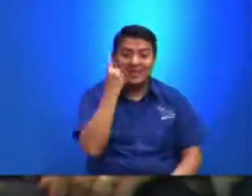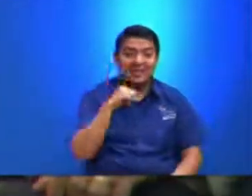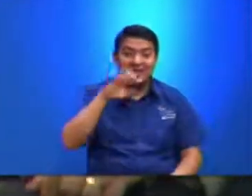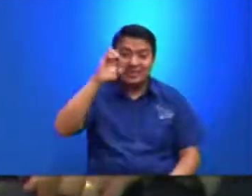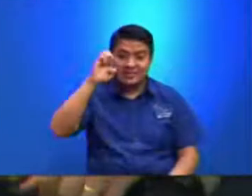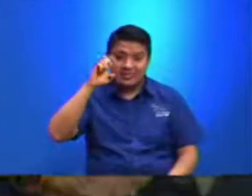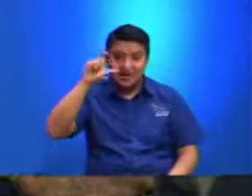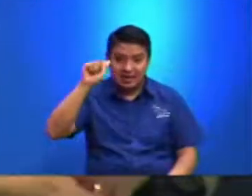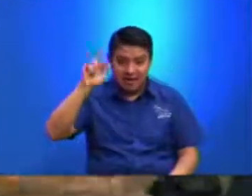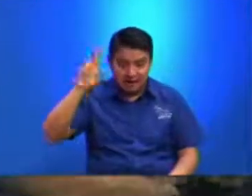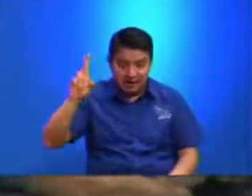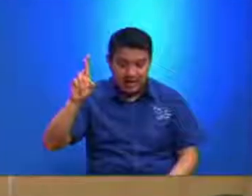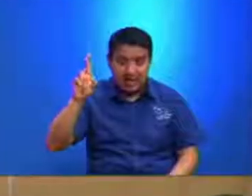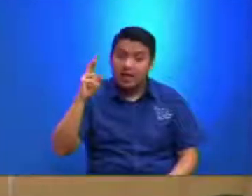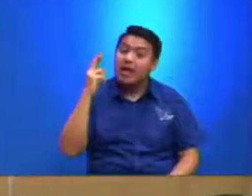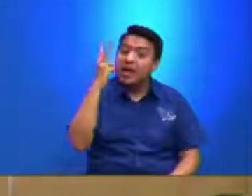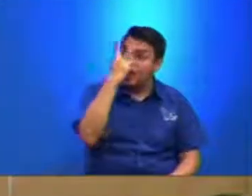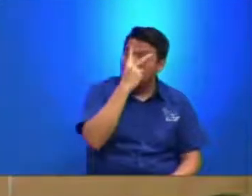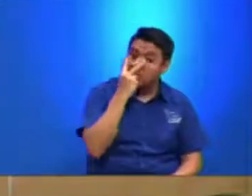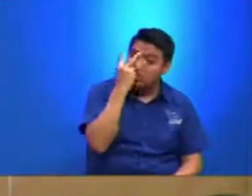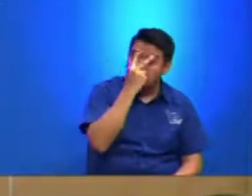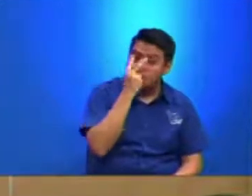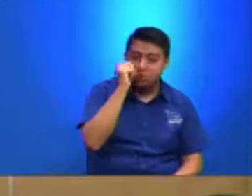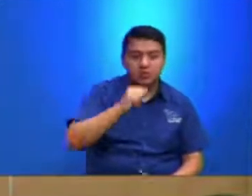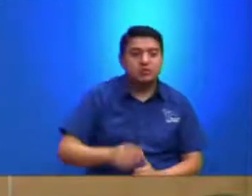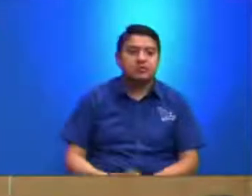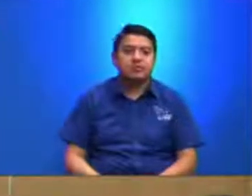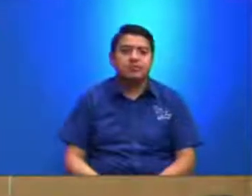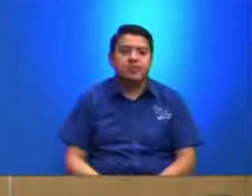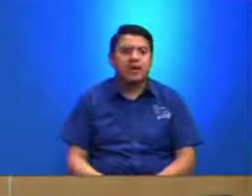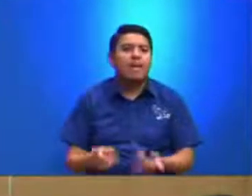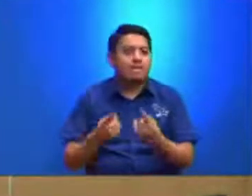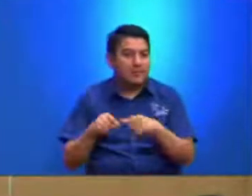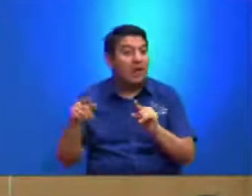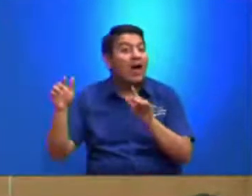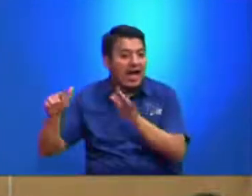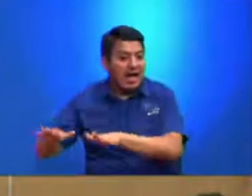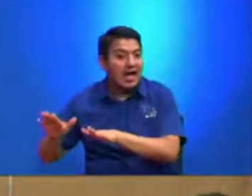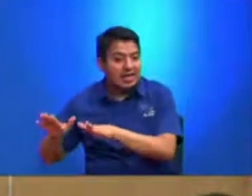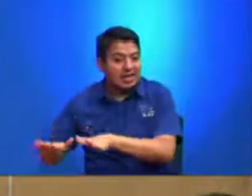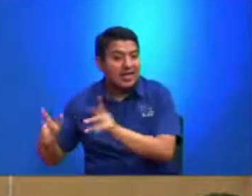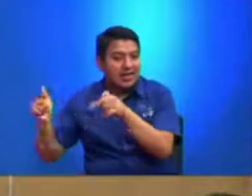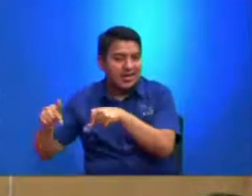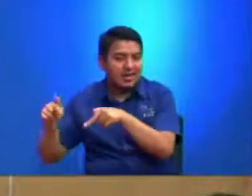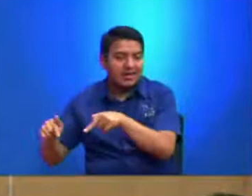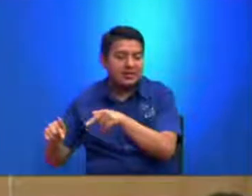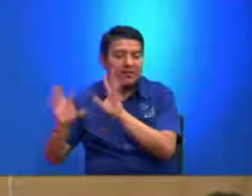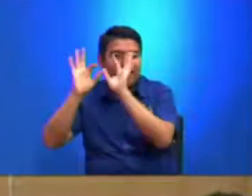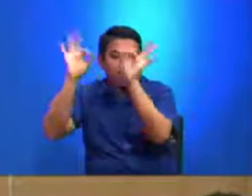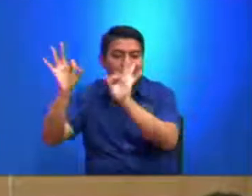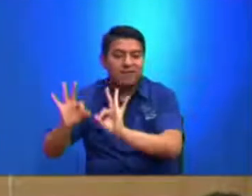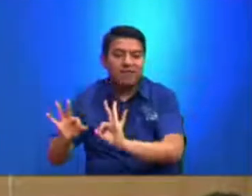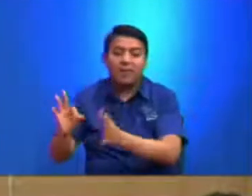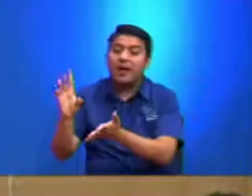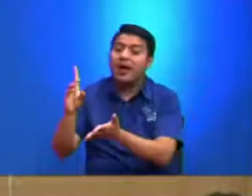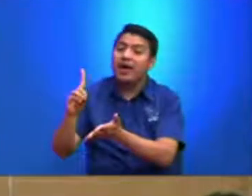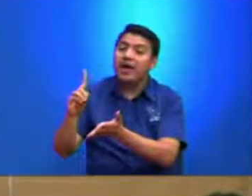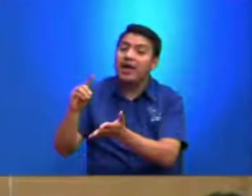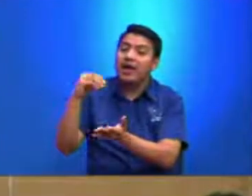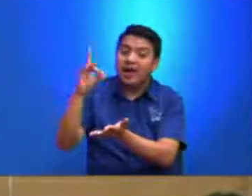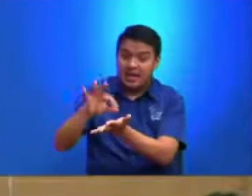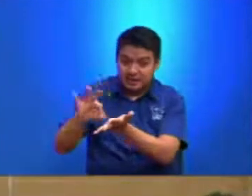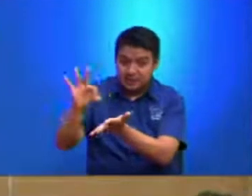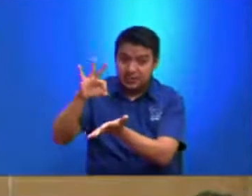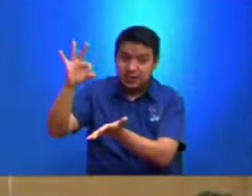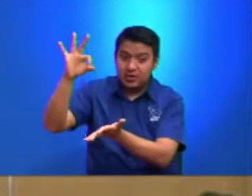para no tener ojo seco. Pero si es espiritual, vengan aquí conmigo, porque les vamos a dar colirio